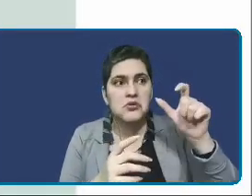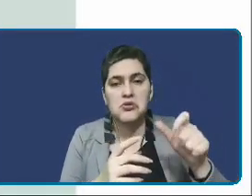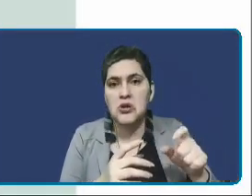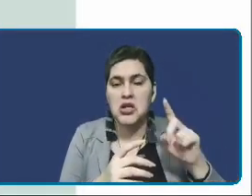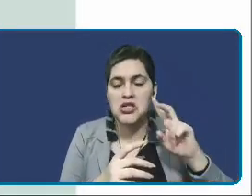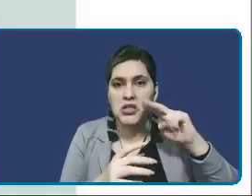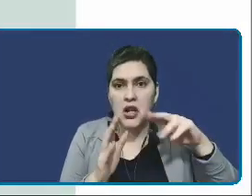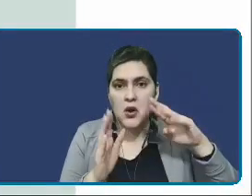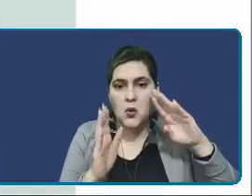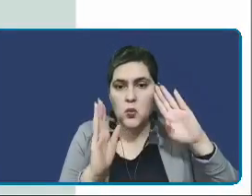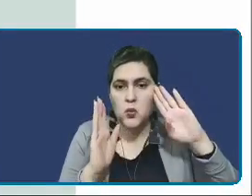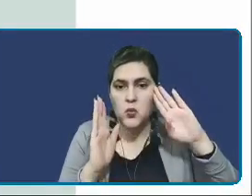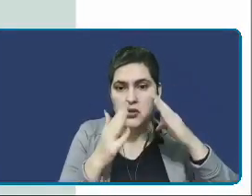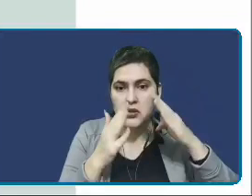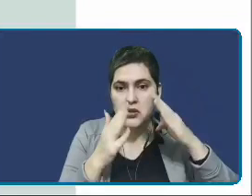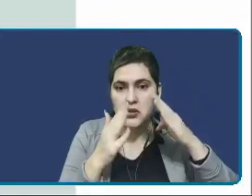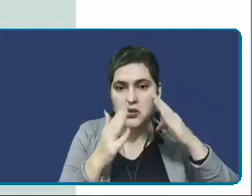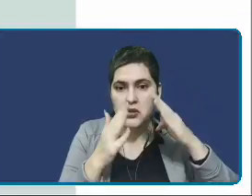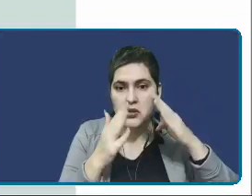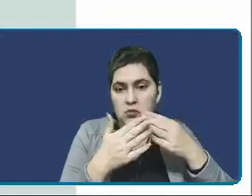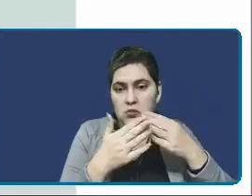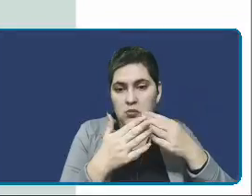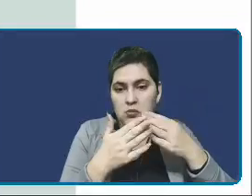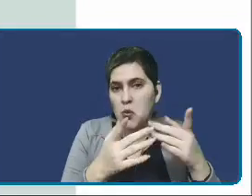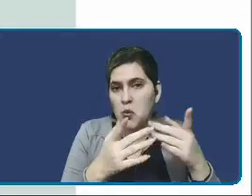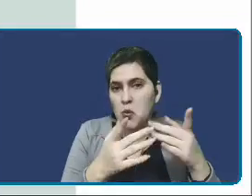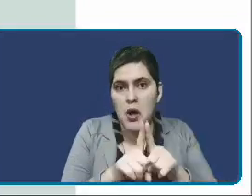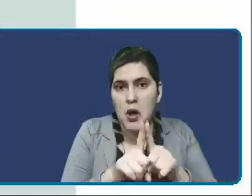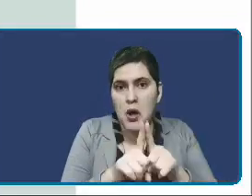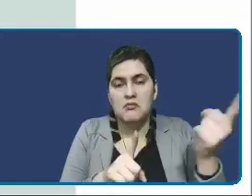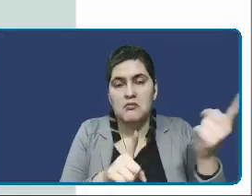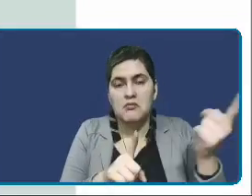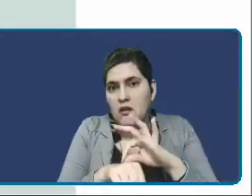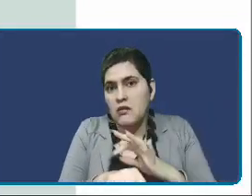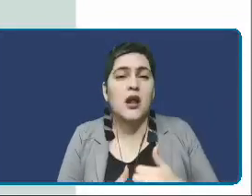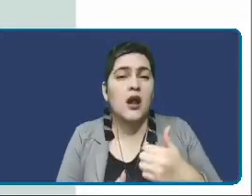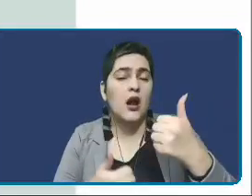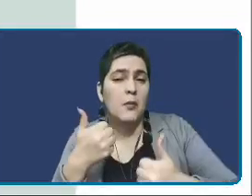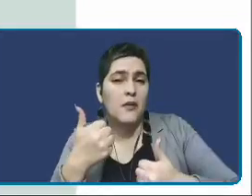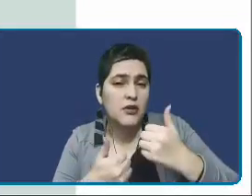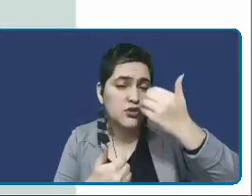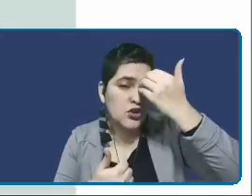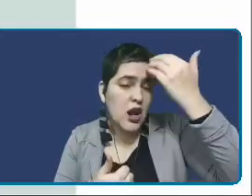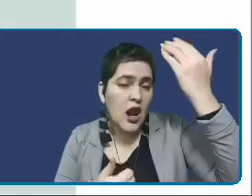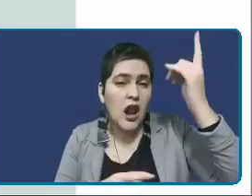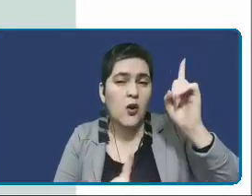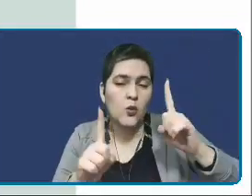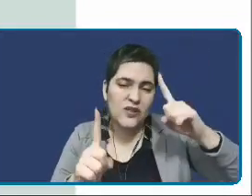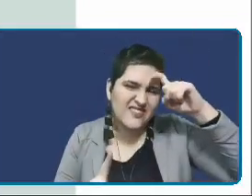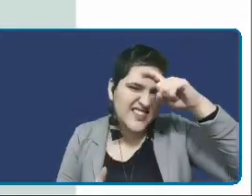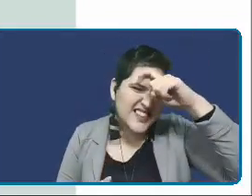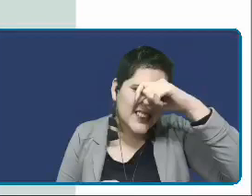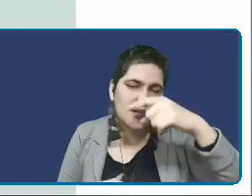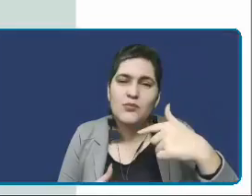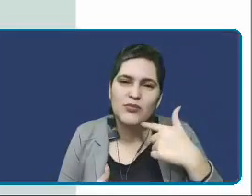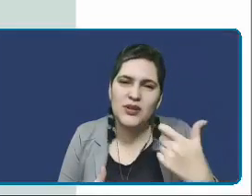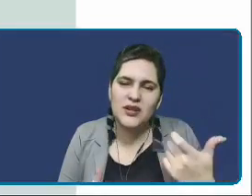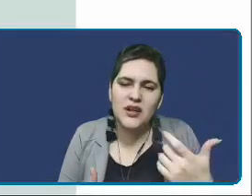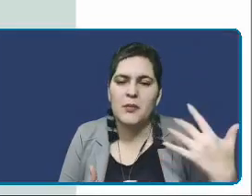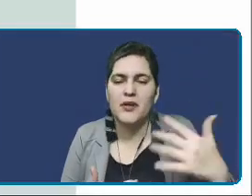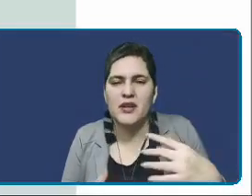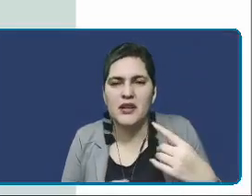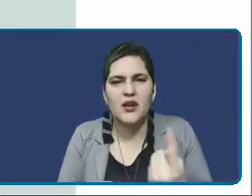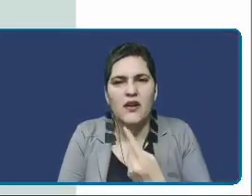Entonces, ¿por qué yo decía que a los profesionales se nos hace difícil? Por eso es tan importante el poder conversar con los